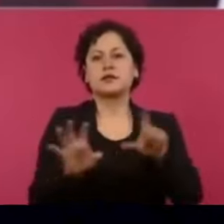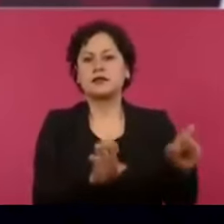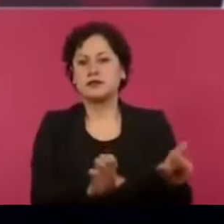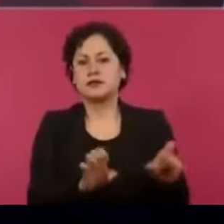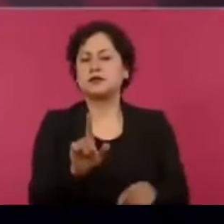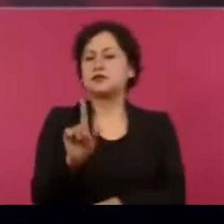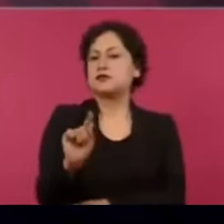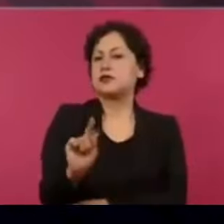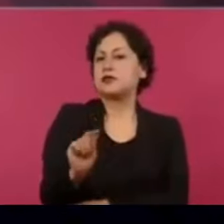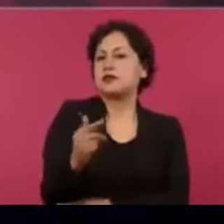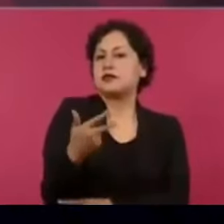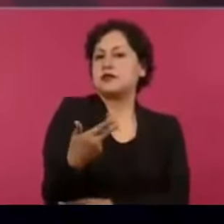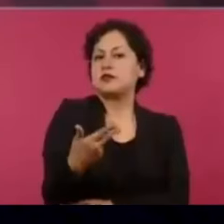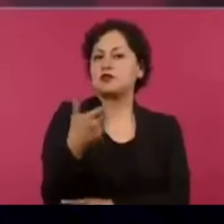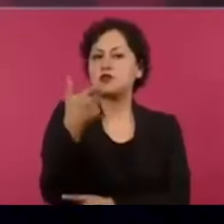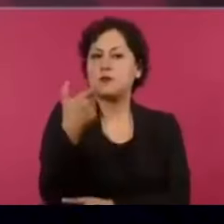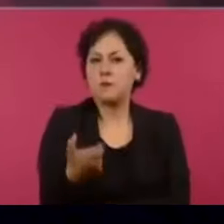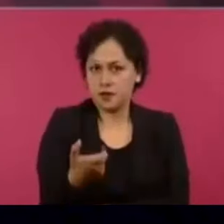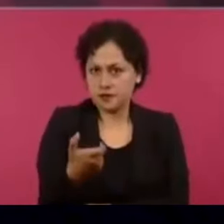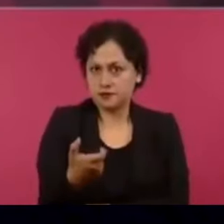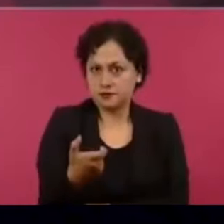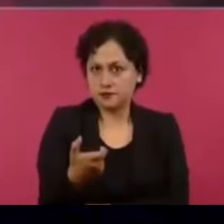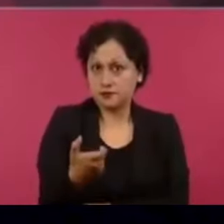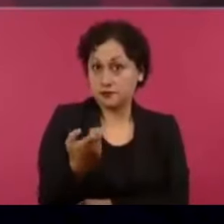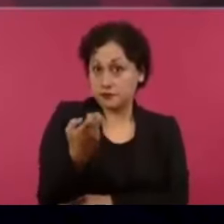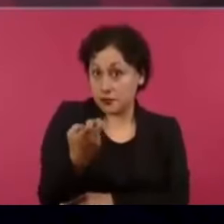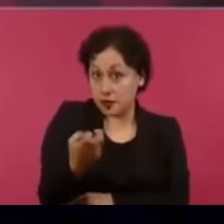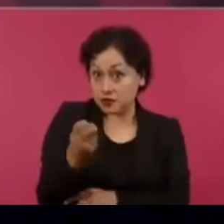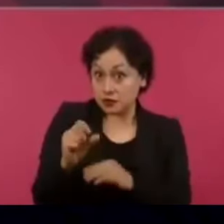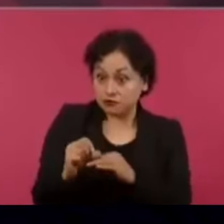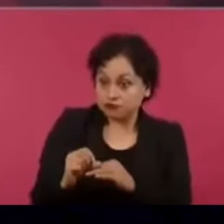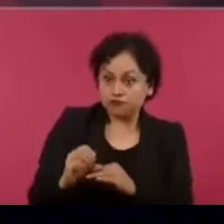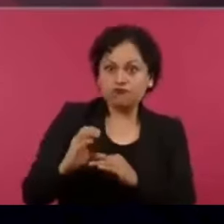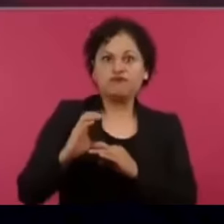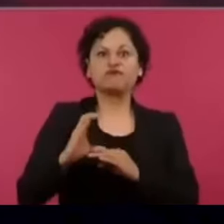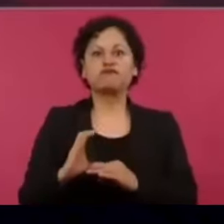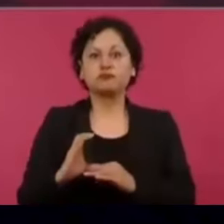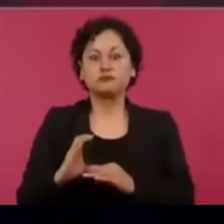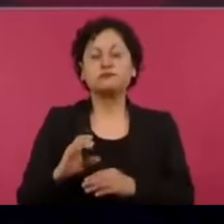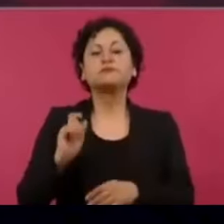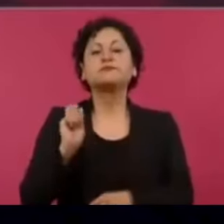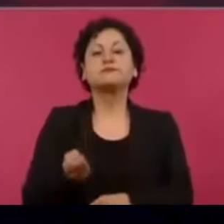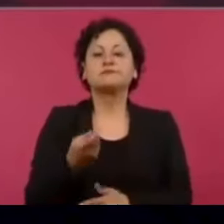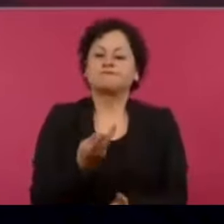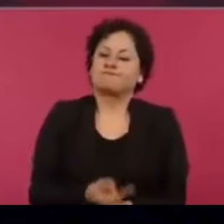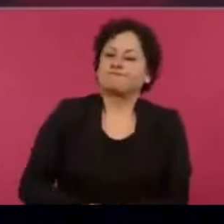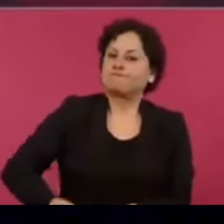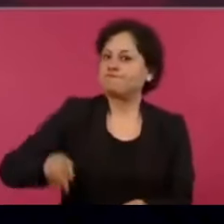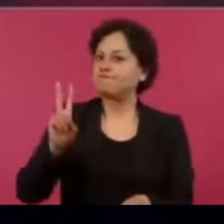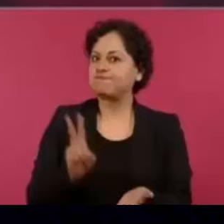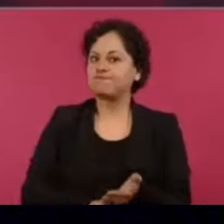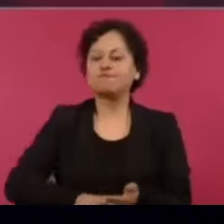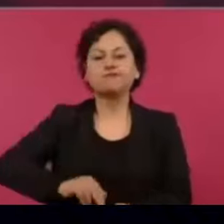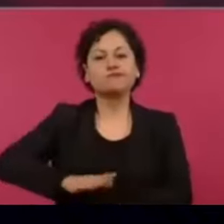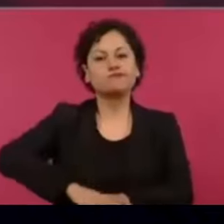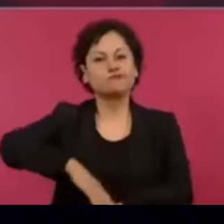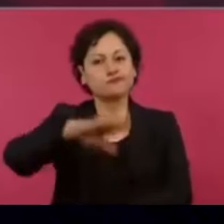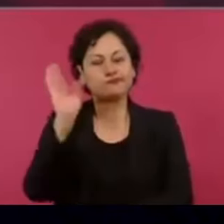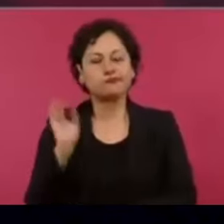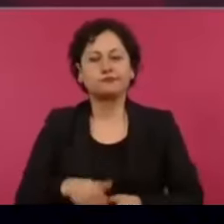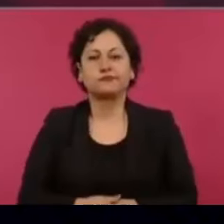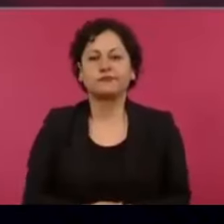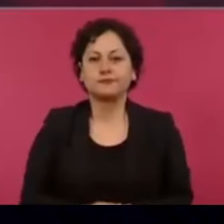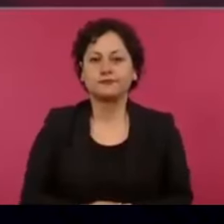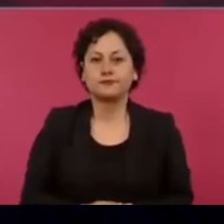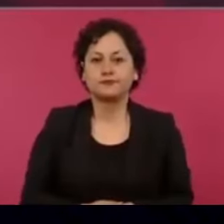16778 pesos un incremento de prácticamente el doble pero lo